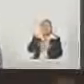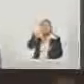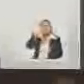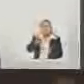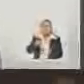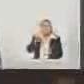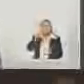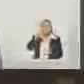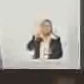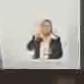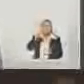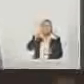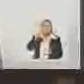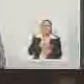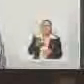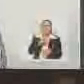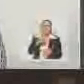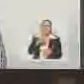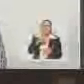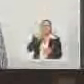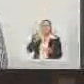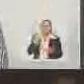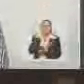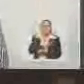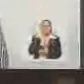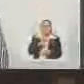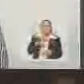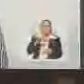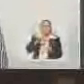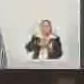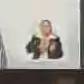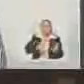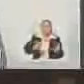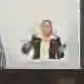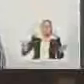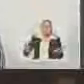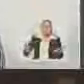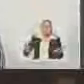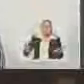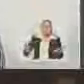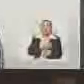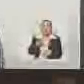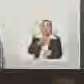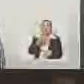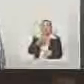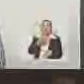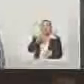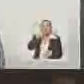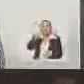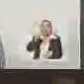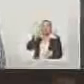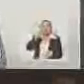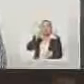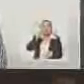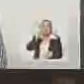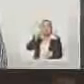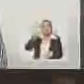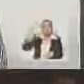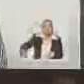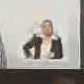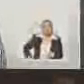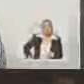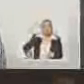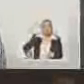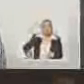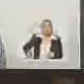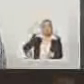porque tenemos la infraestructura más antigua de nuestra ciudad? Al cártel de los romeristas, a ese cártel